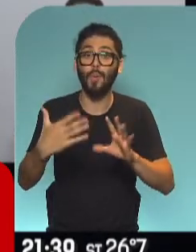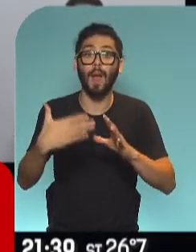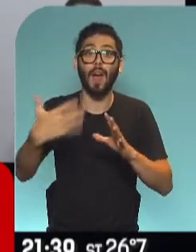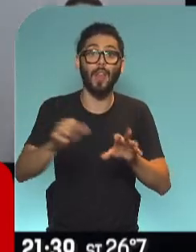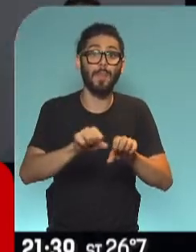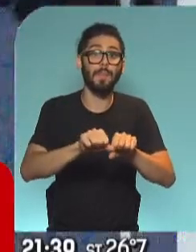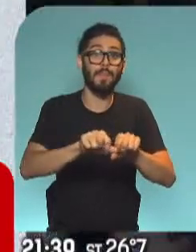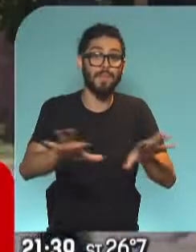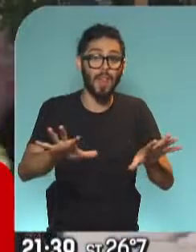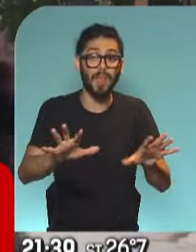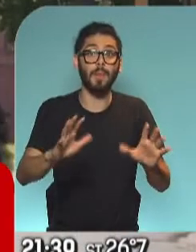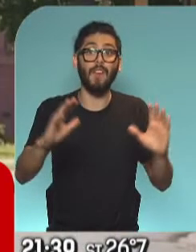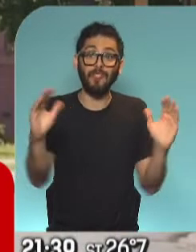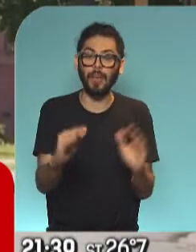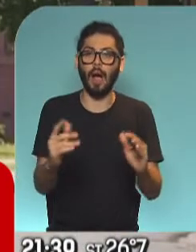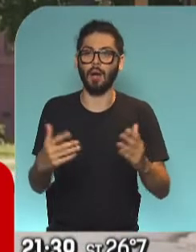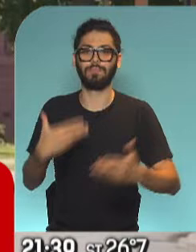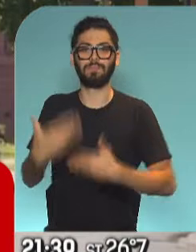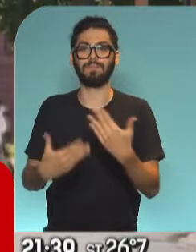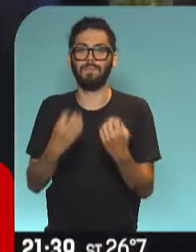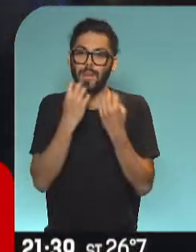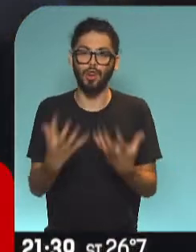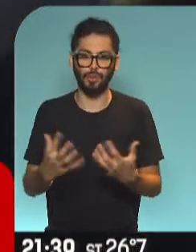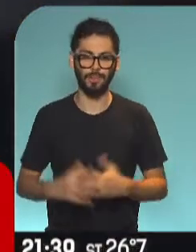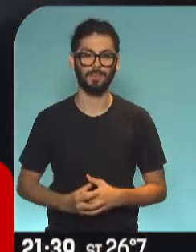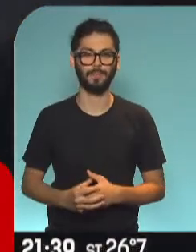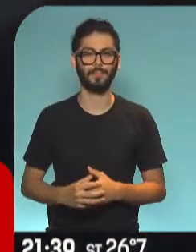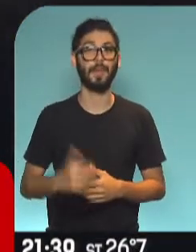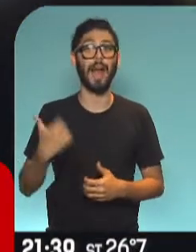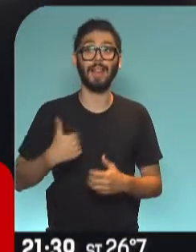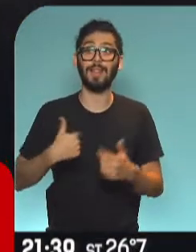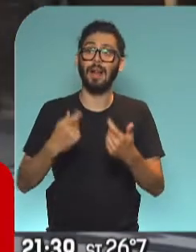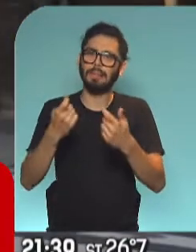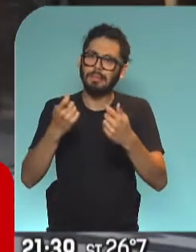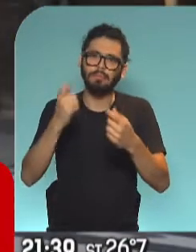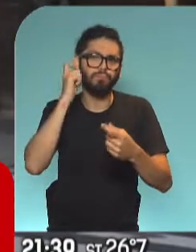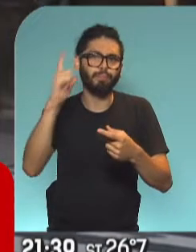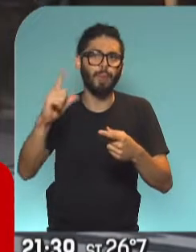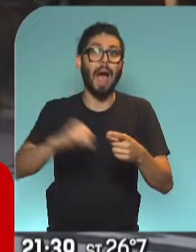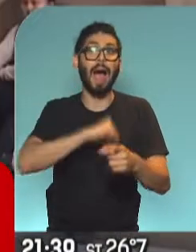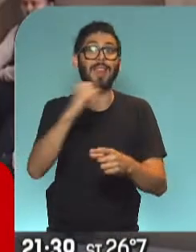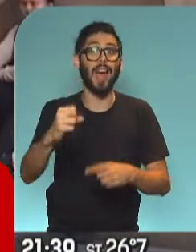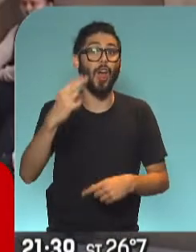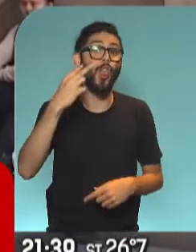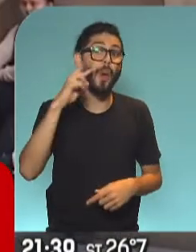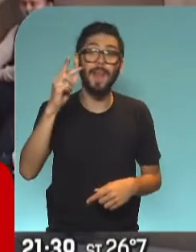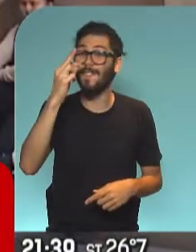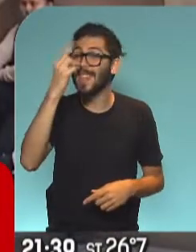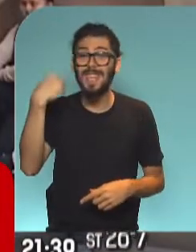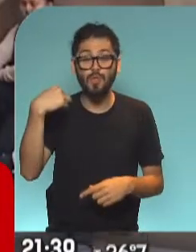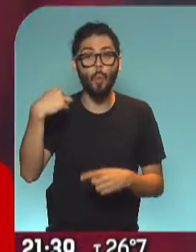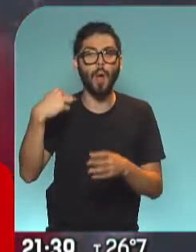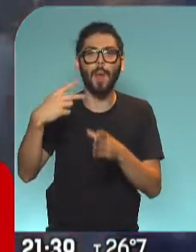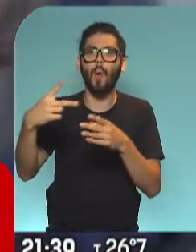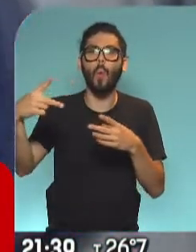pandemia nos dé tregua. La Argentina lograba postergar hasta el año 2029 los primeros vencimientos de